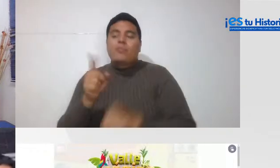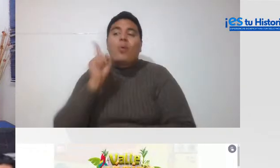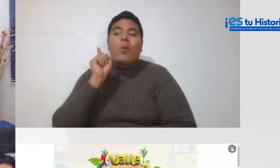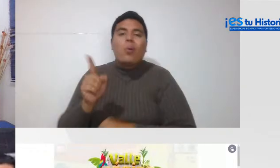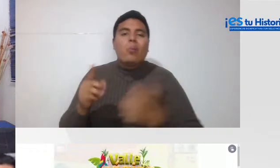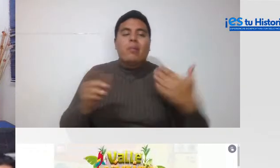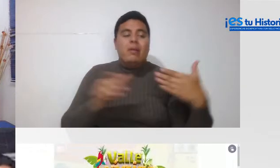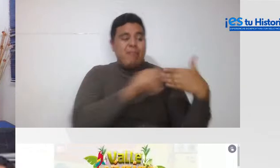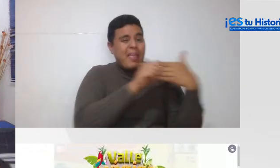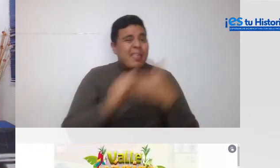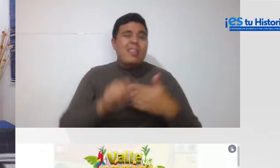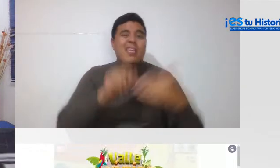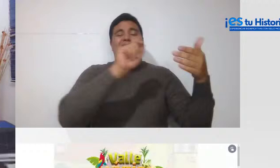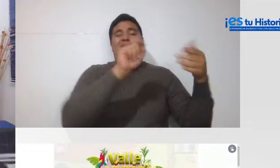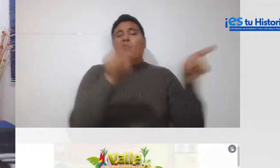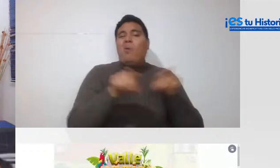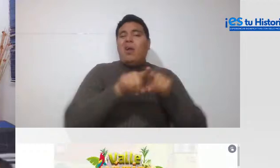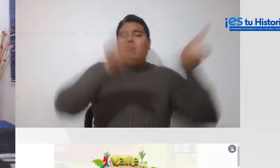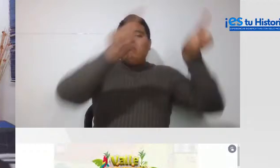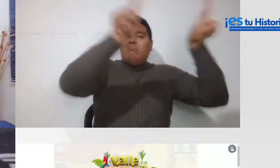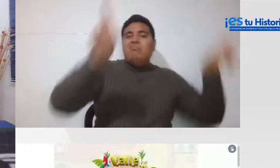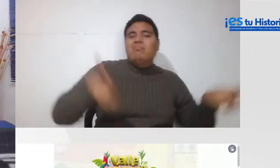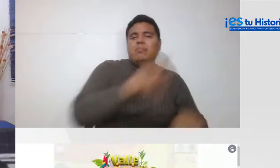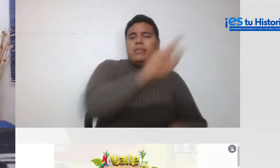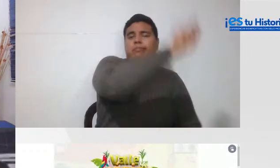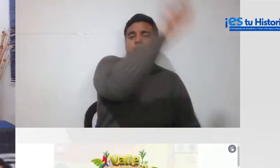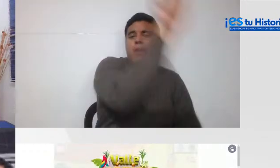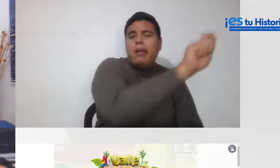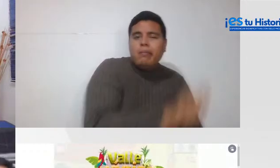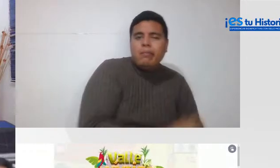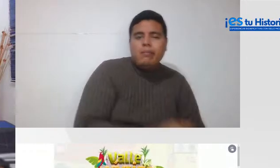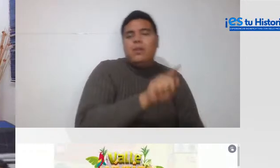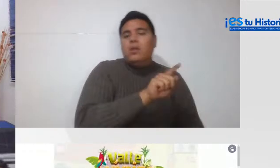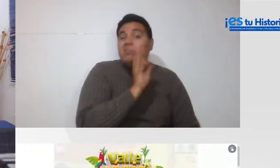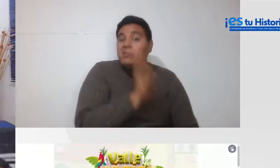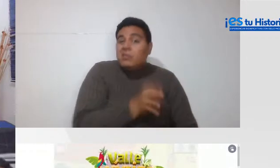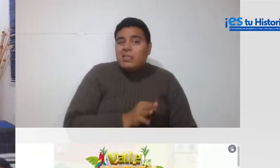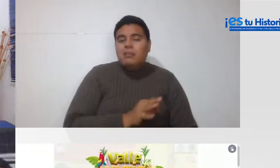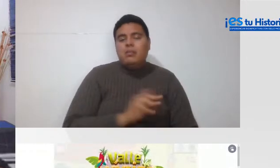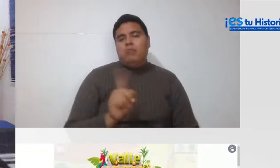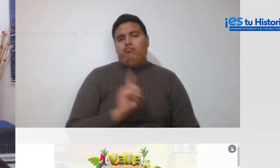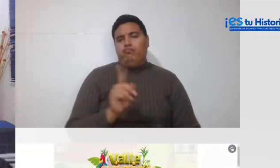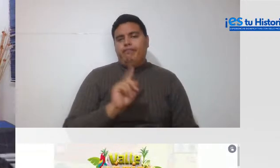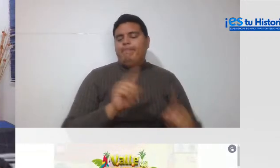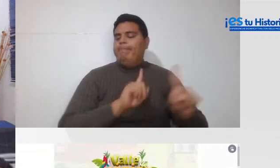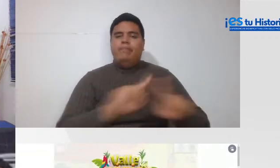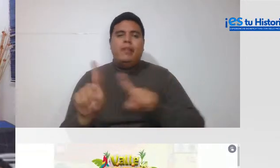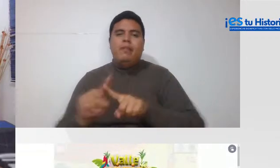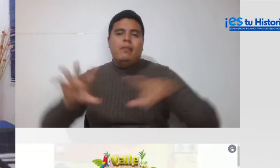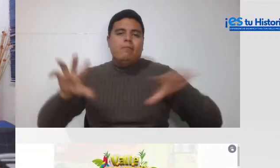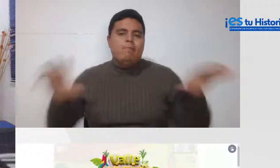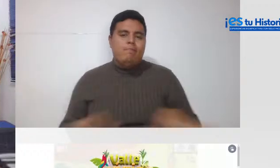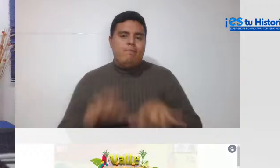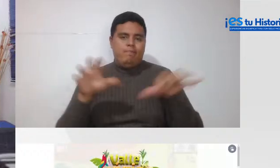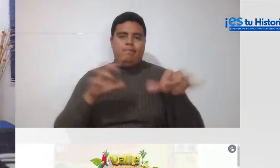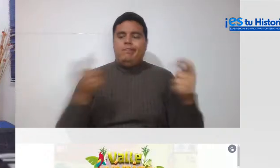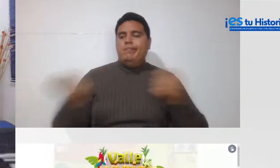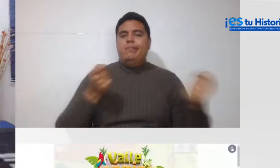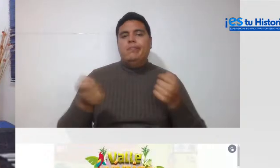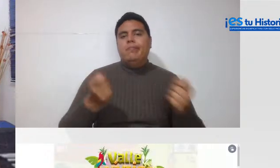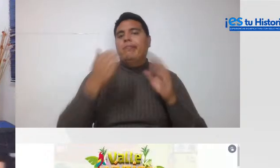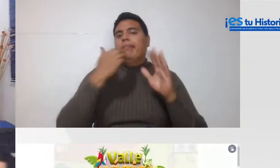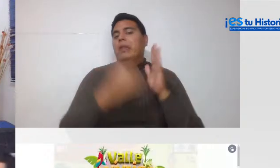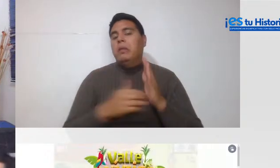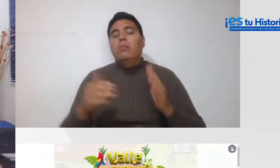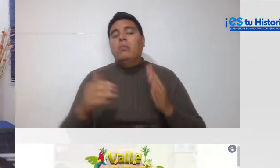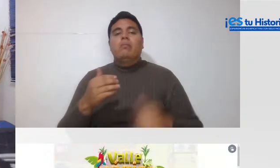del tablero o no siempre va a ser un manual como tal, sino que ya se aplican lo que son de pronto audios o se aplican